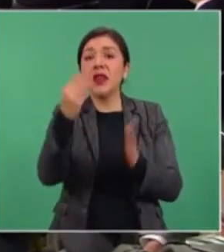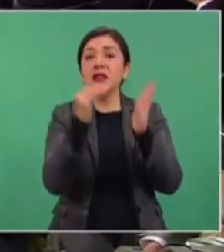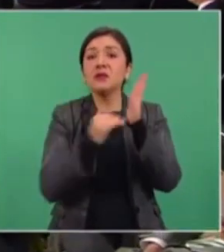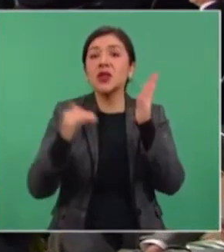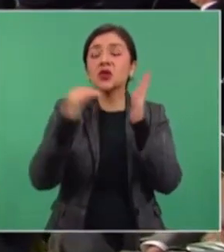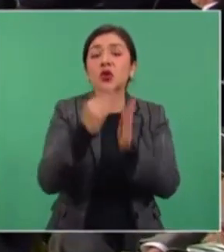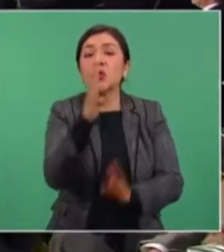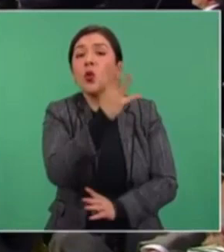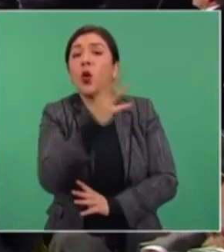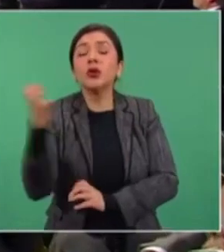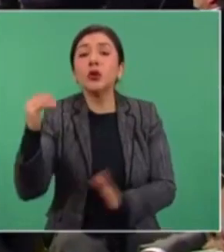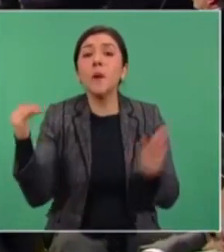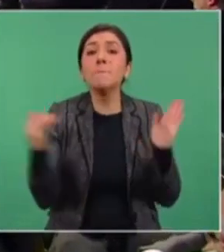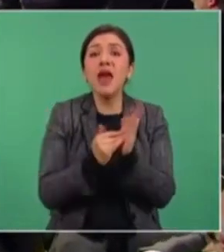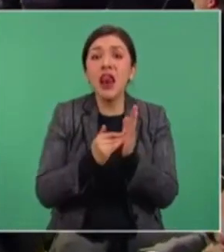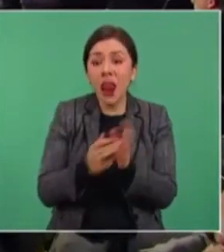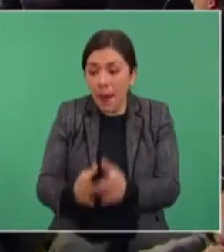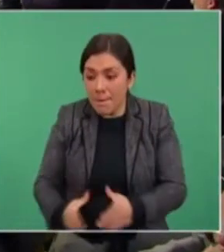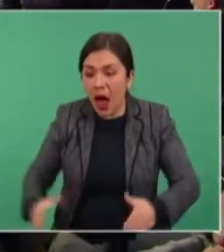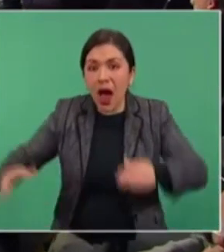3.400.000 barriles diarios.